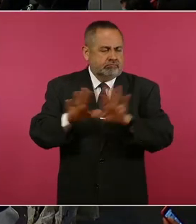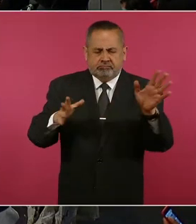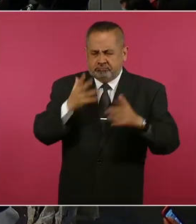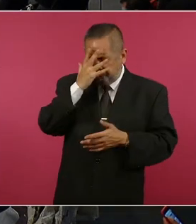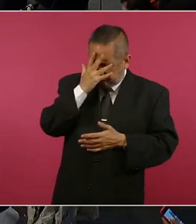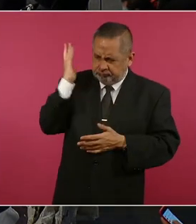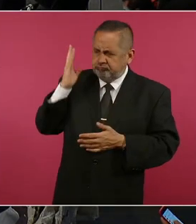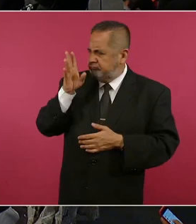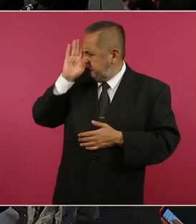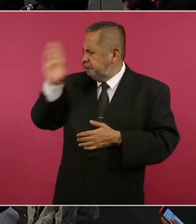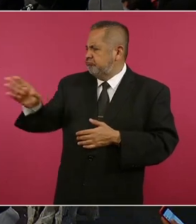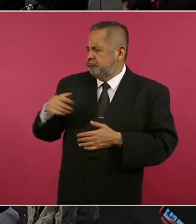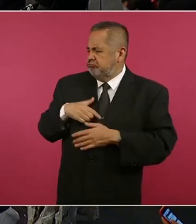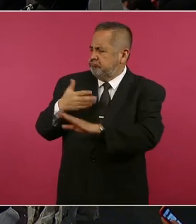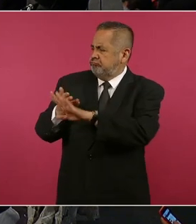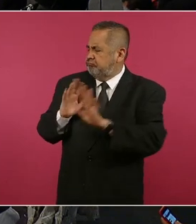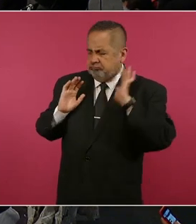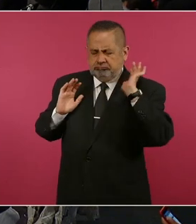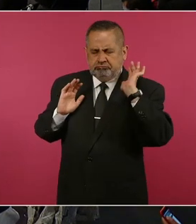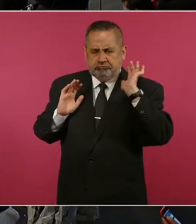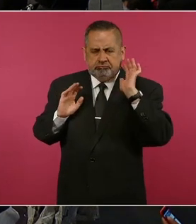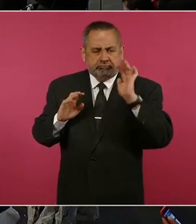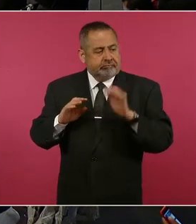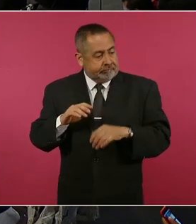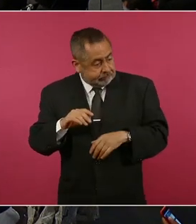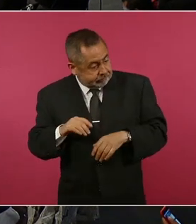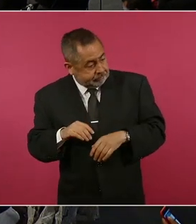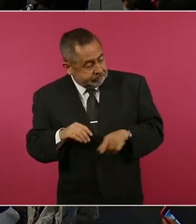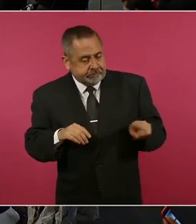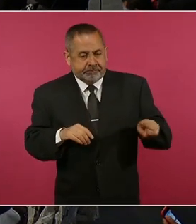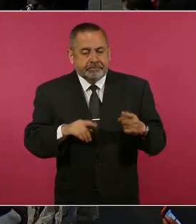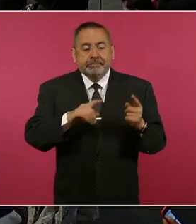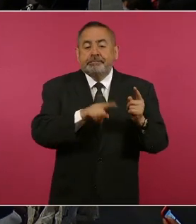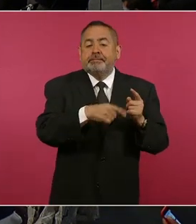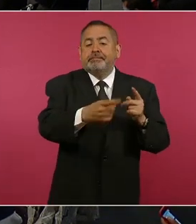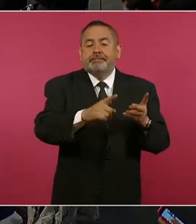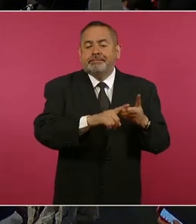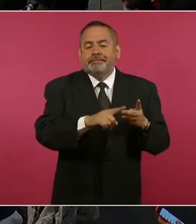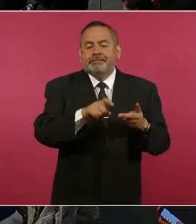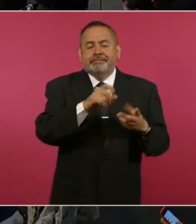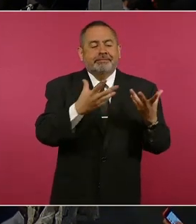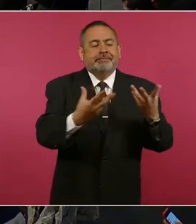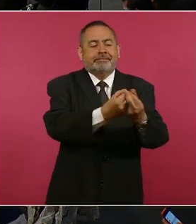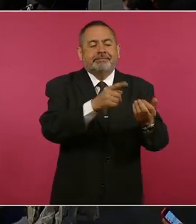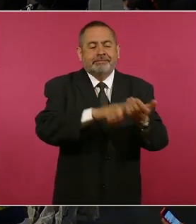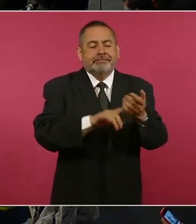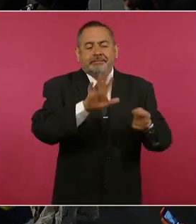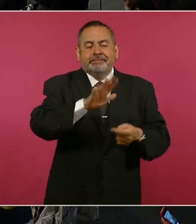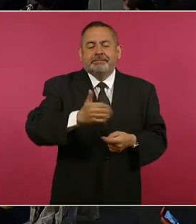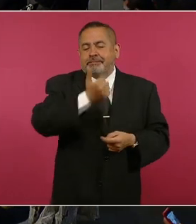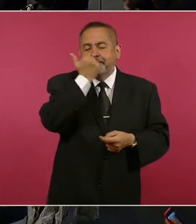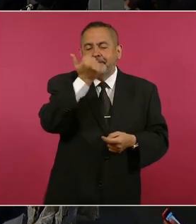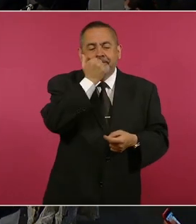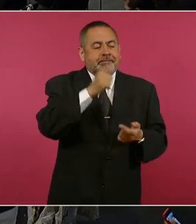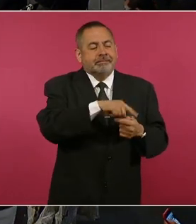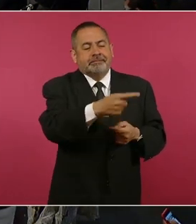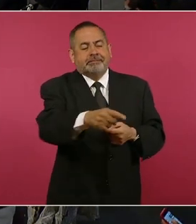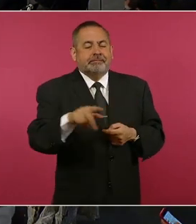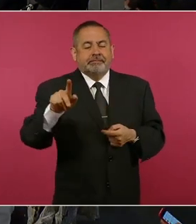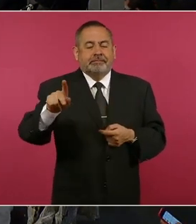ya aparece de nuevo como alumna de Pedro Ferriz.